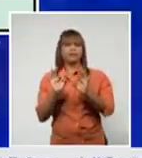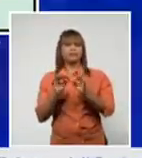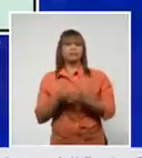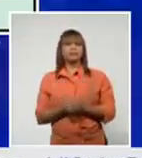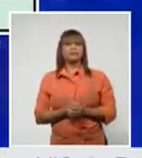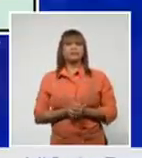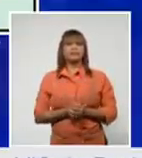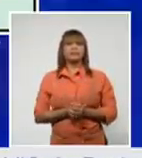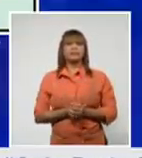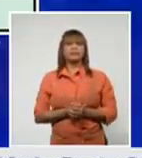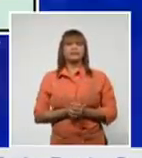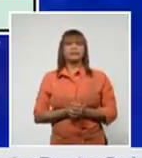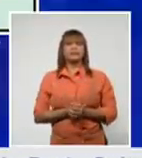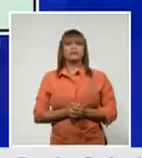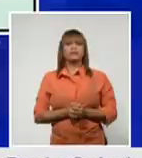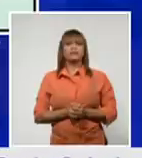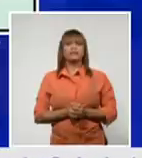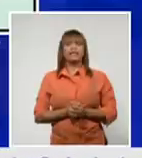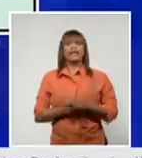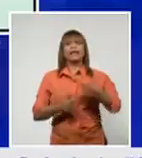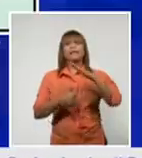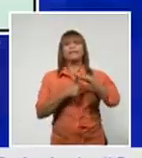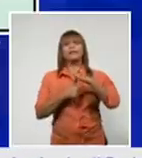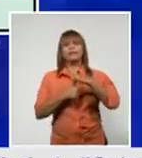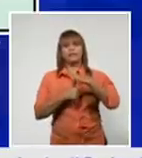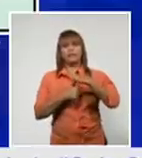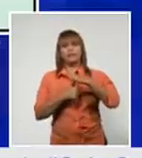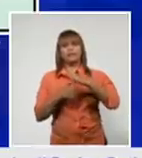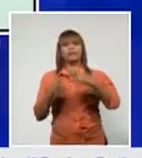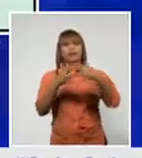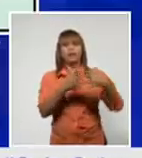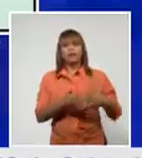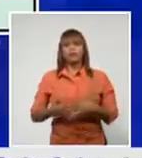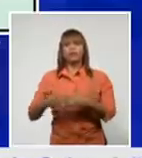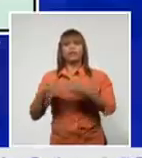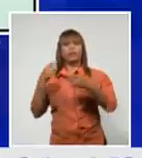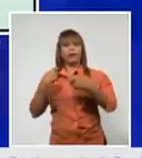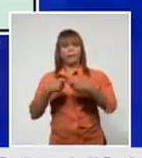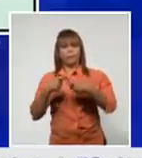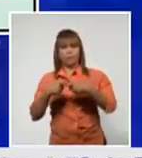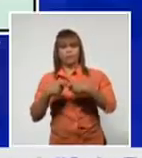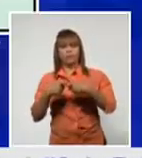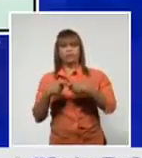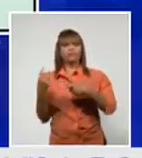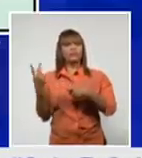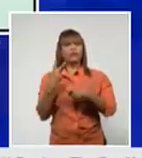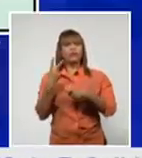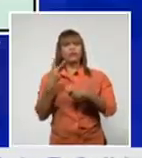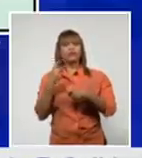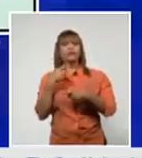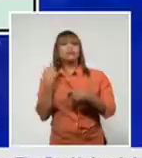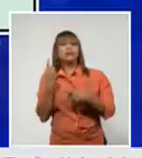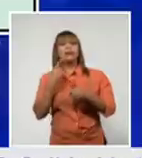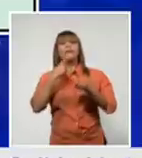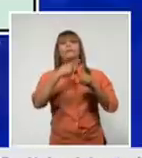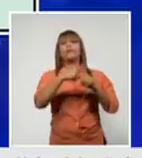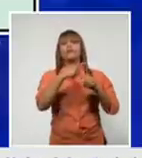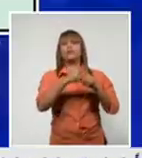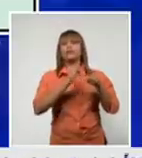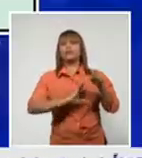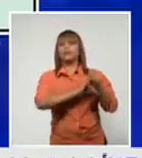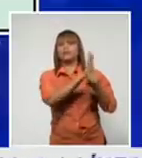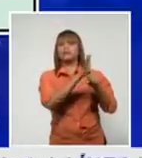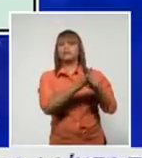que tanto el presidente de los Estados Unidos como su esposa se habían diagnosticado como casos COVID